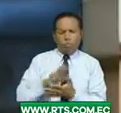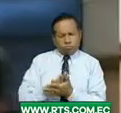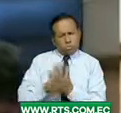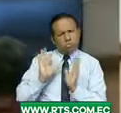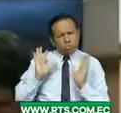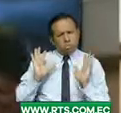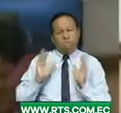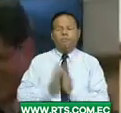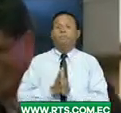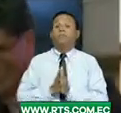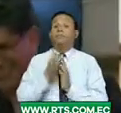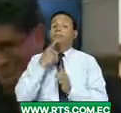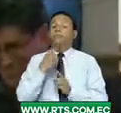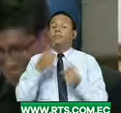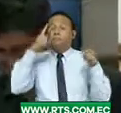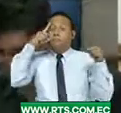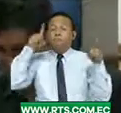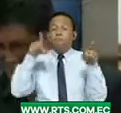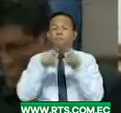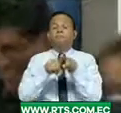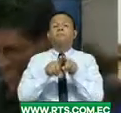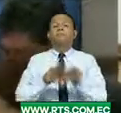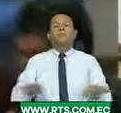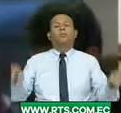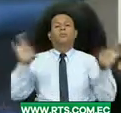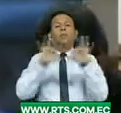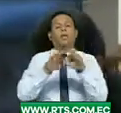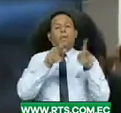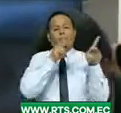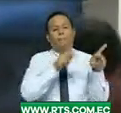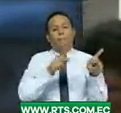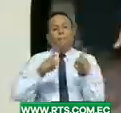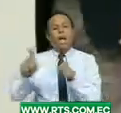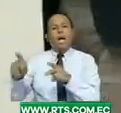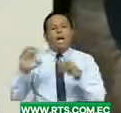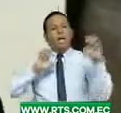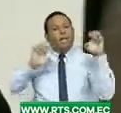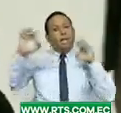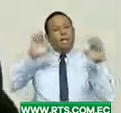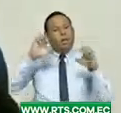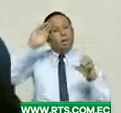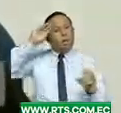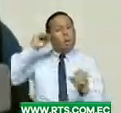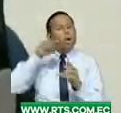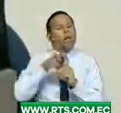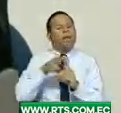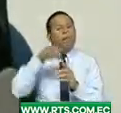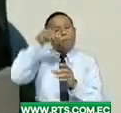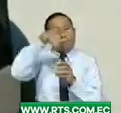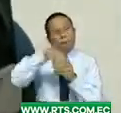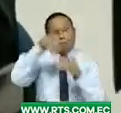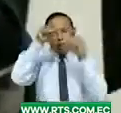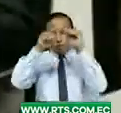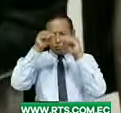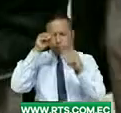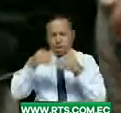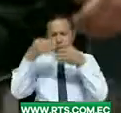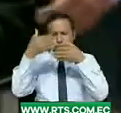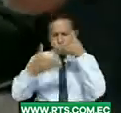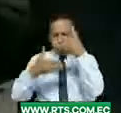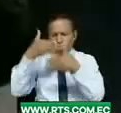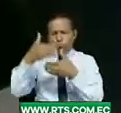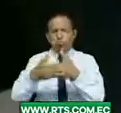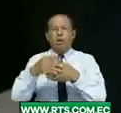que se constituirá un plan estratégico para la implementación de estos. De otra parte, se añadió que en varias mesas no existió mayores